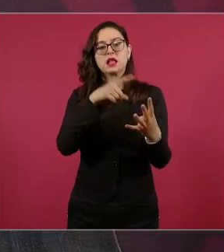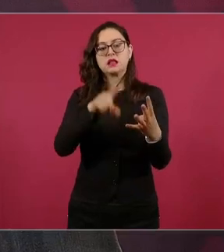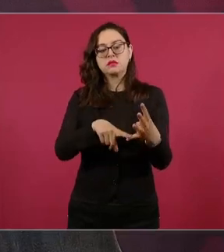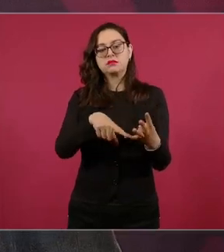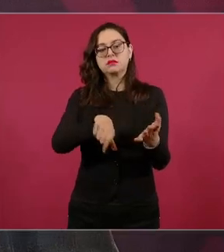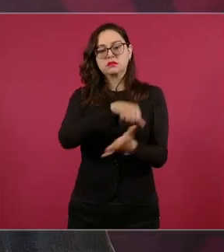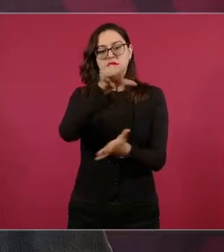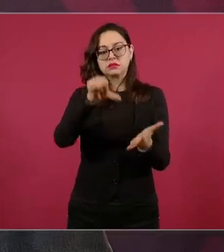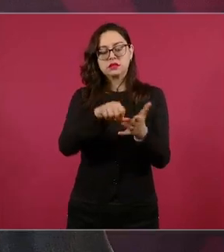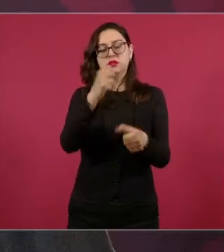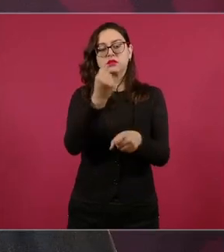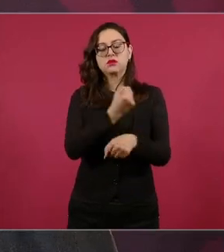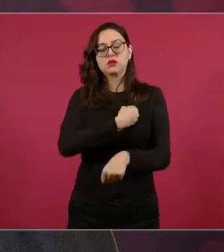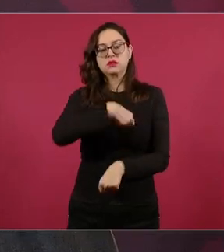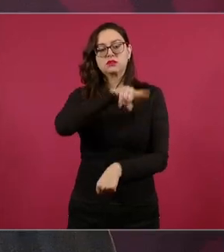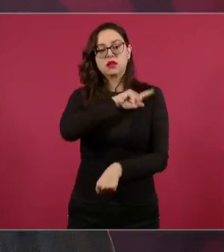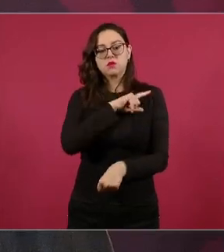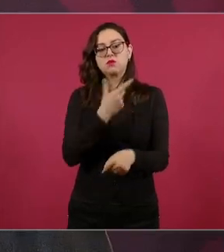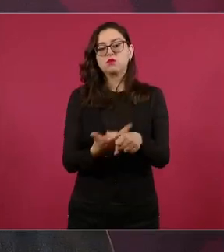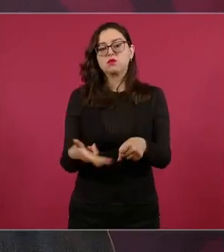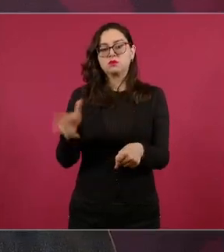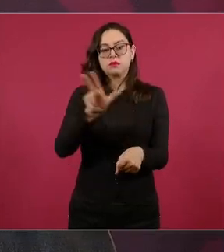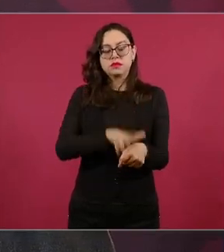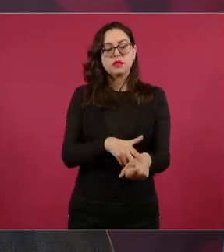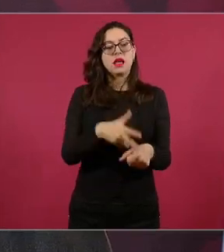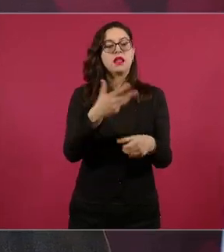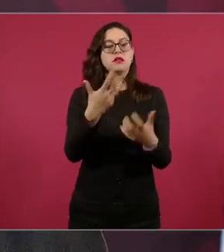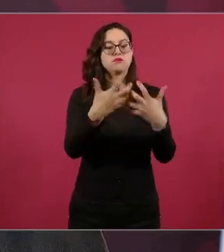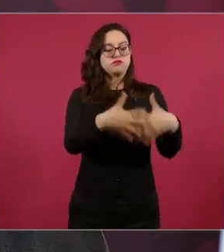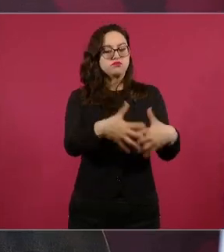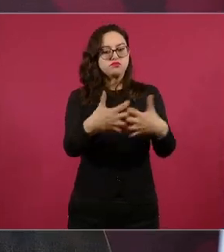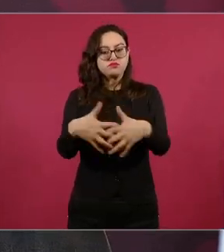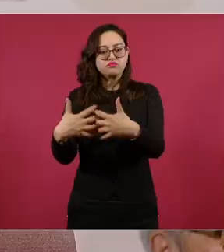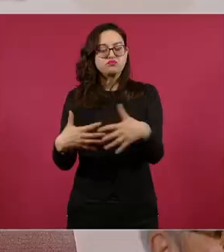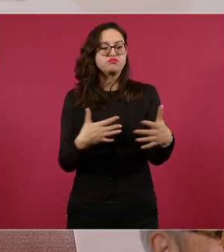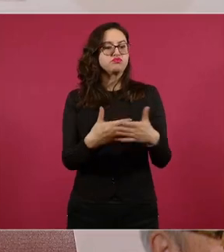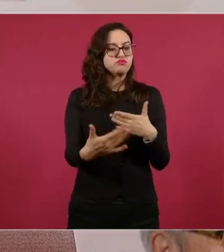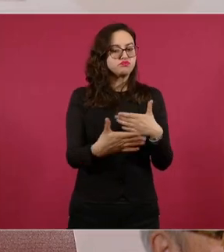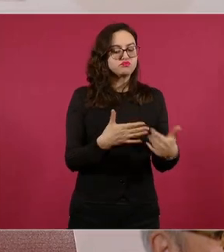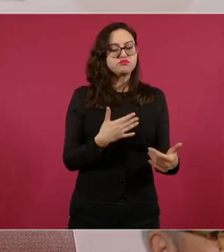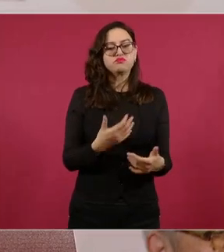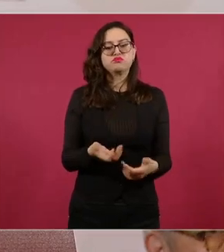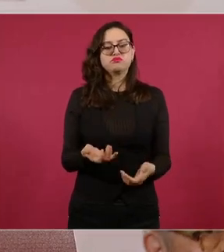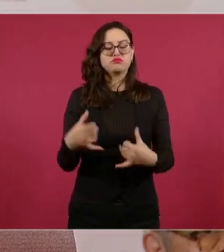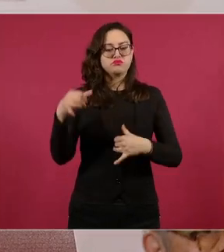centros de salud, los hospitales con buenos equipos, que se hagan estudios,